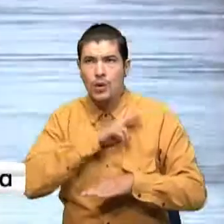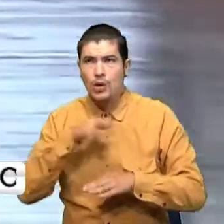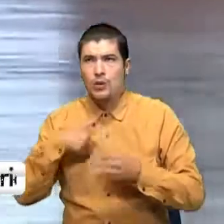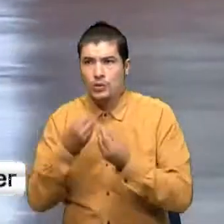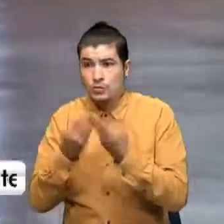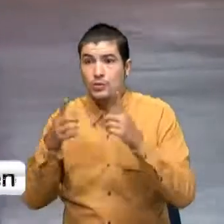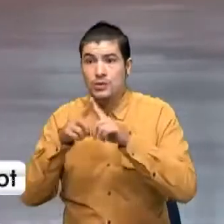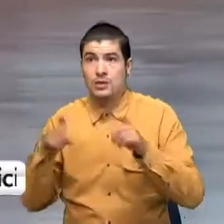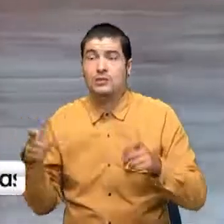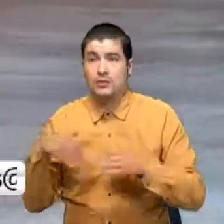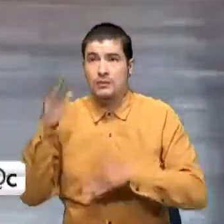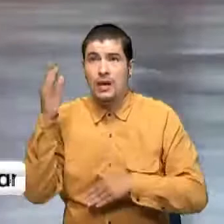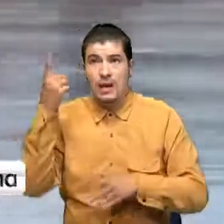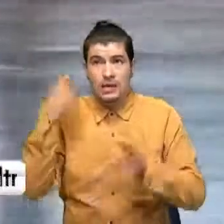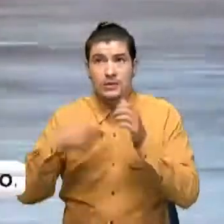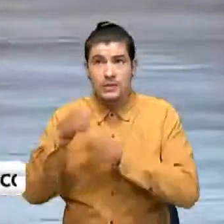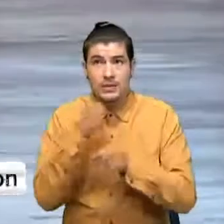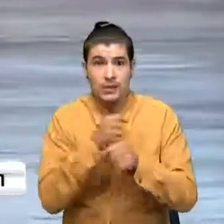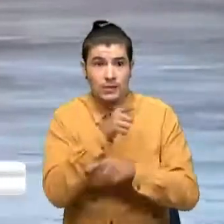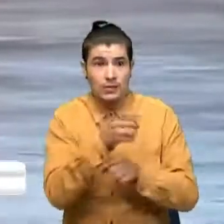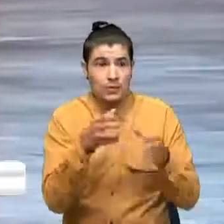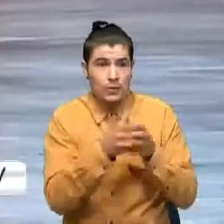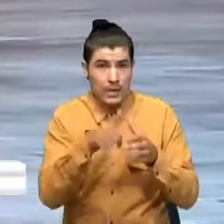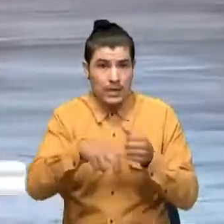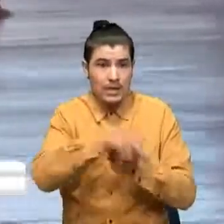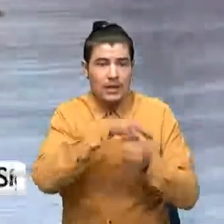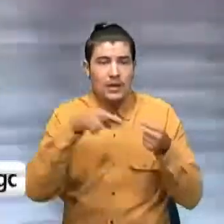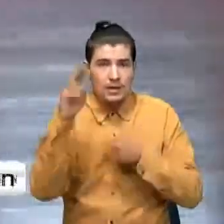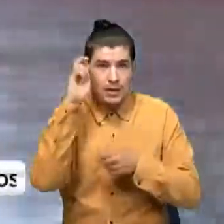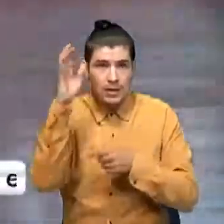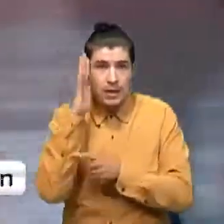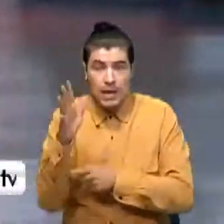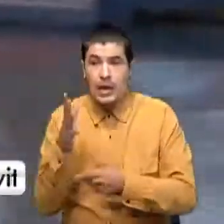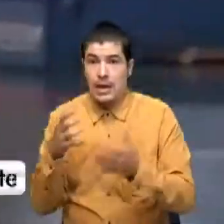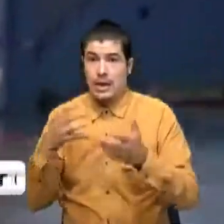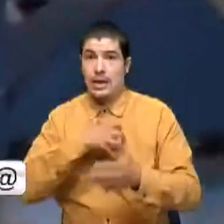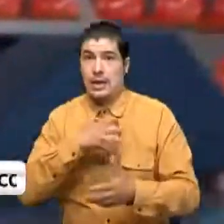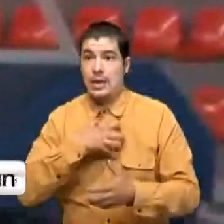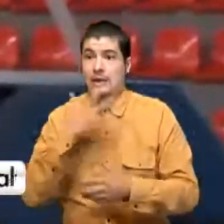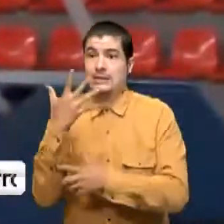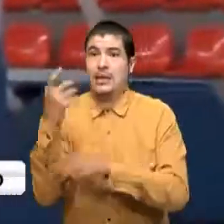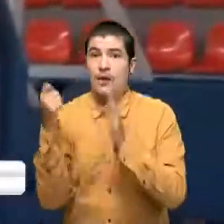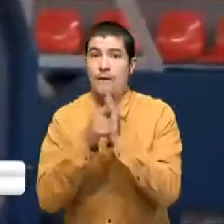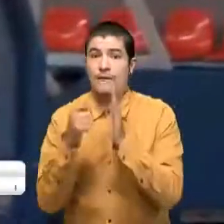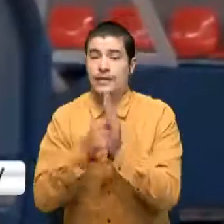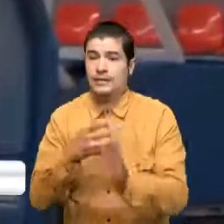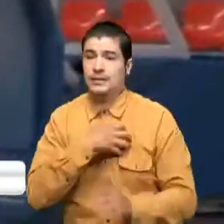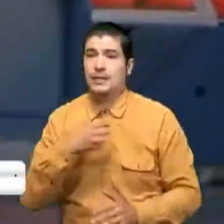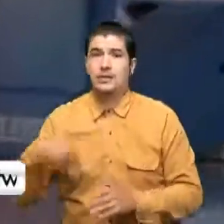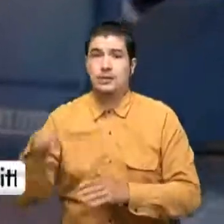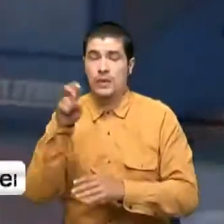cosas más. El año pasado el quinteto de la región se coronó campeón en los 5 torneos que disputó a nivel nacional.